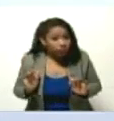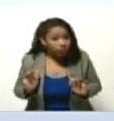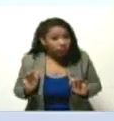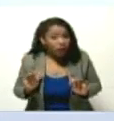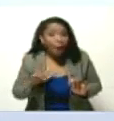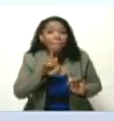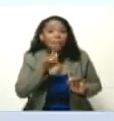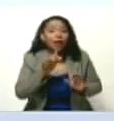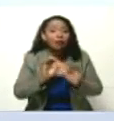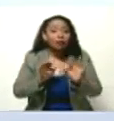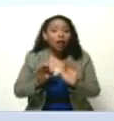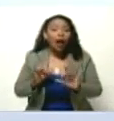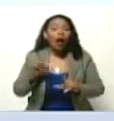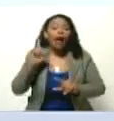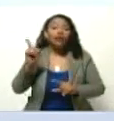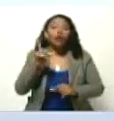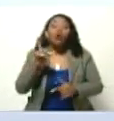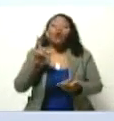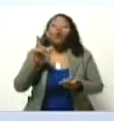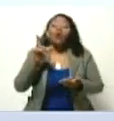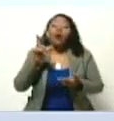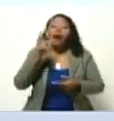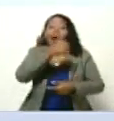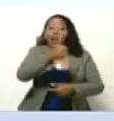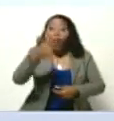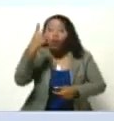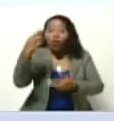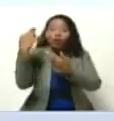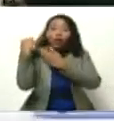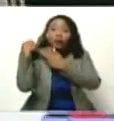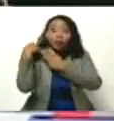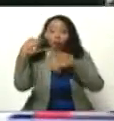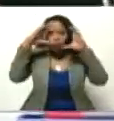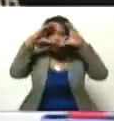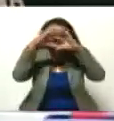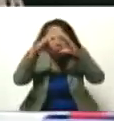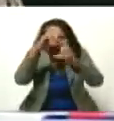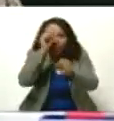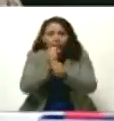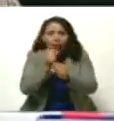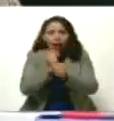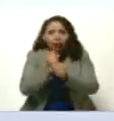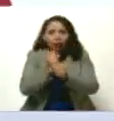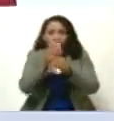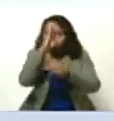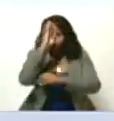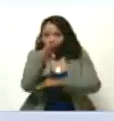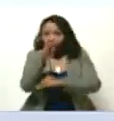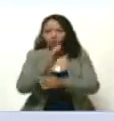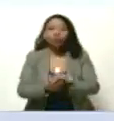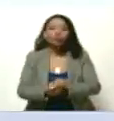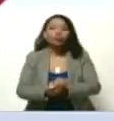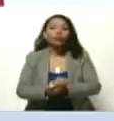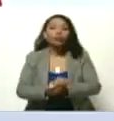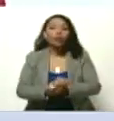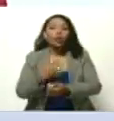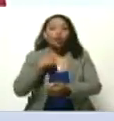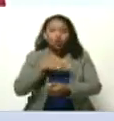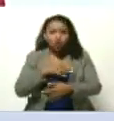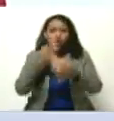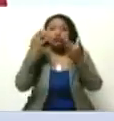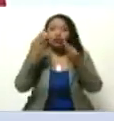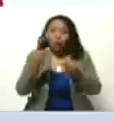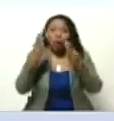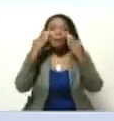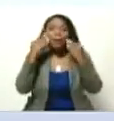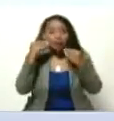Cada quien concentrado en su trabajo. La referencia que debemos tener para el quórum, que estamos seguros, de acuerdo a la